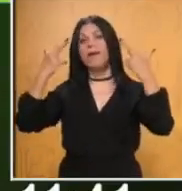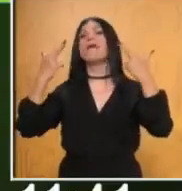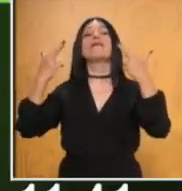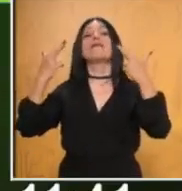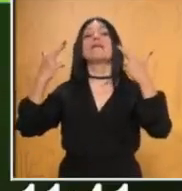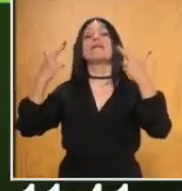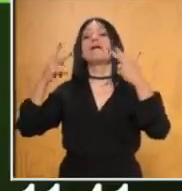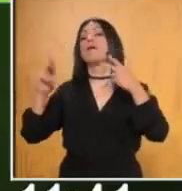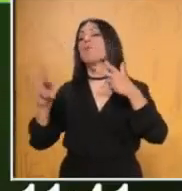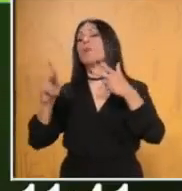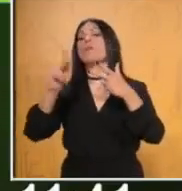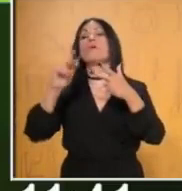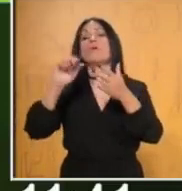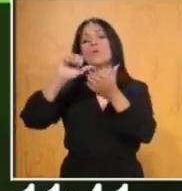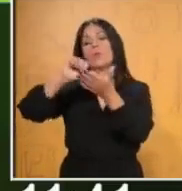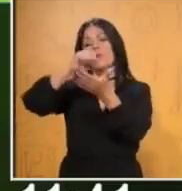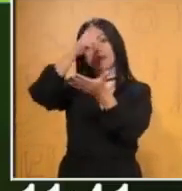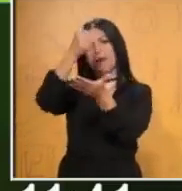el desenlace?